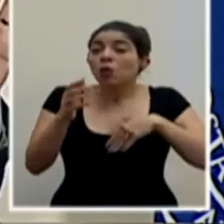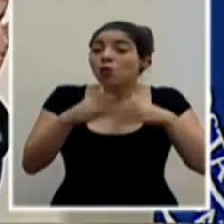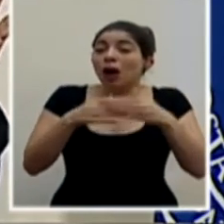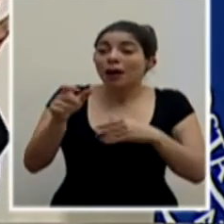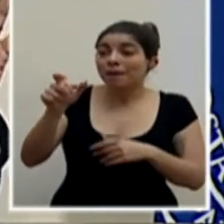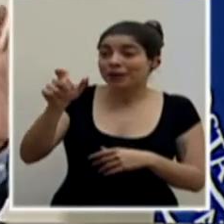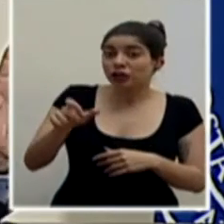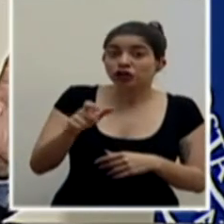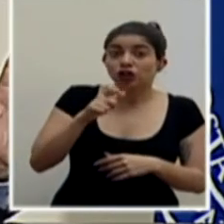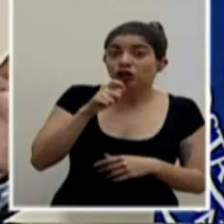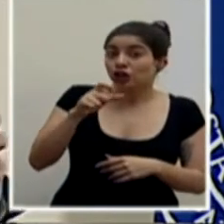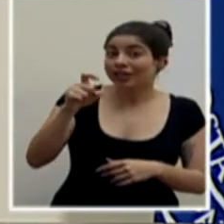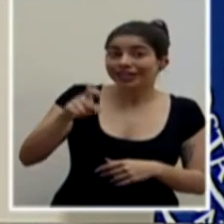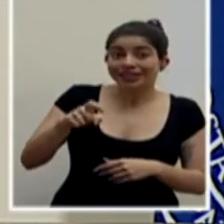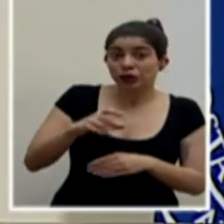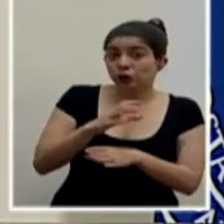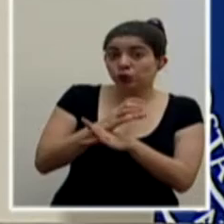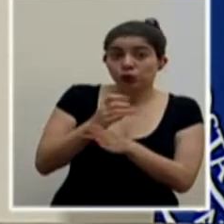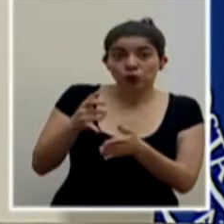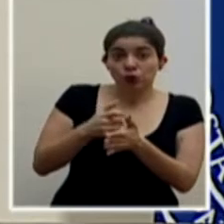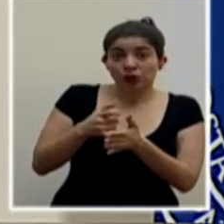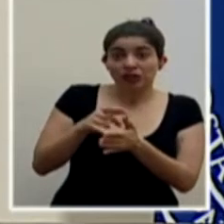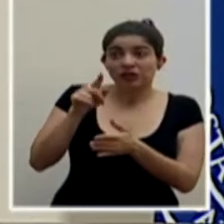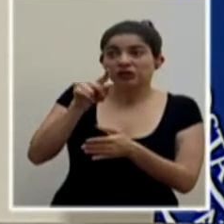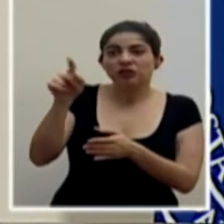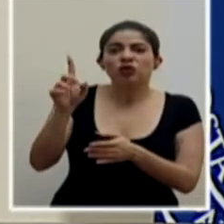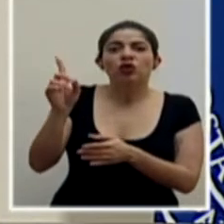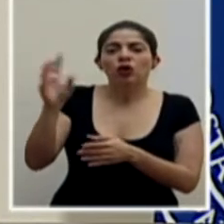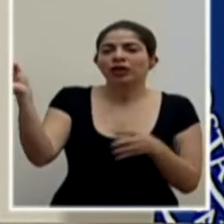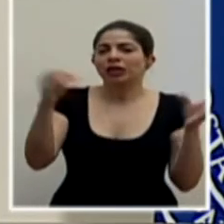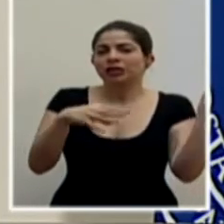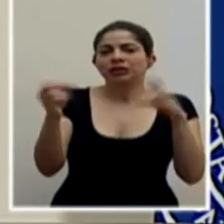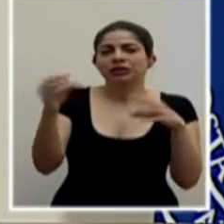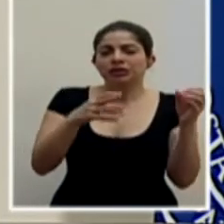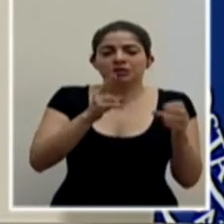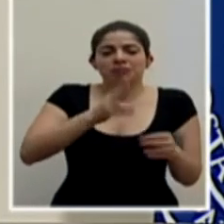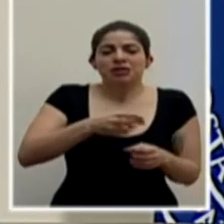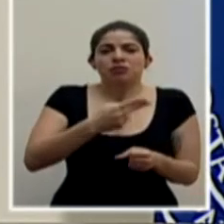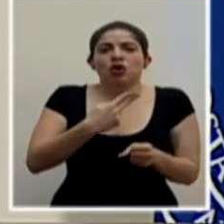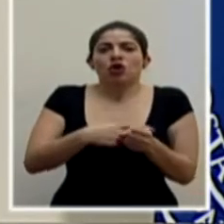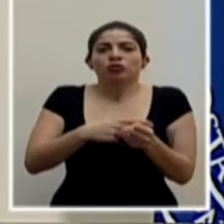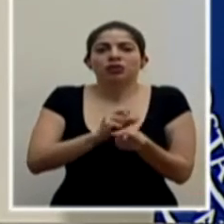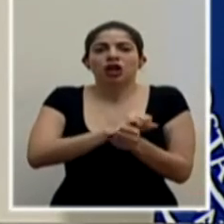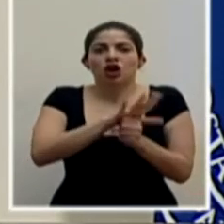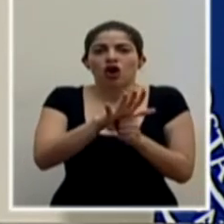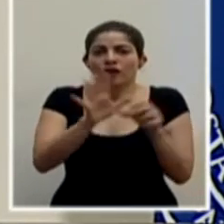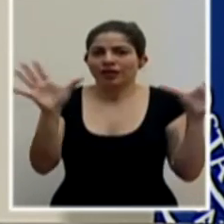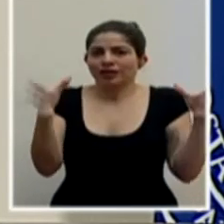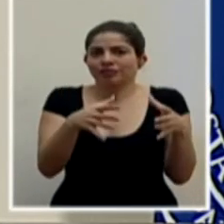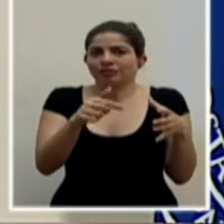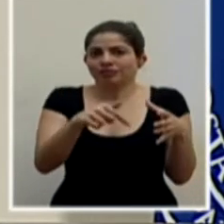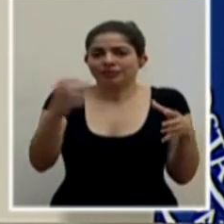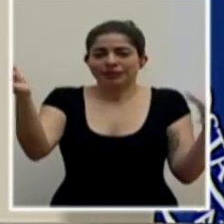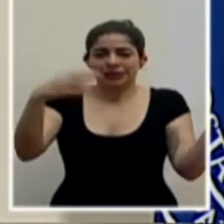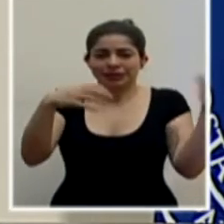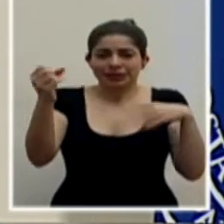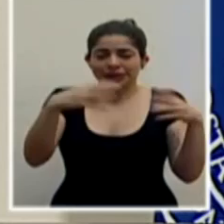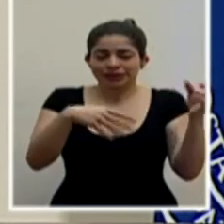de una unidad de cuidados intensivos, concentrarlos en SEACO. Y cuando requieren de